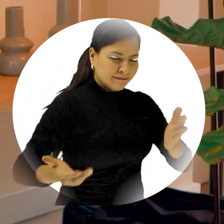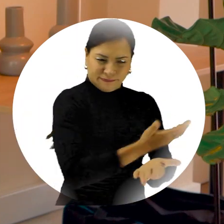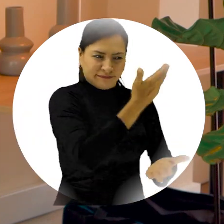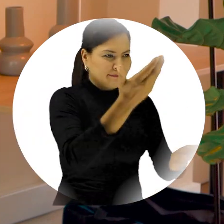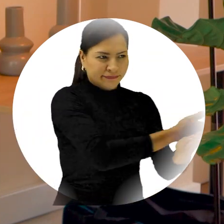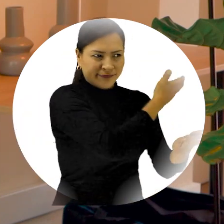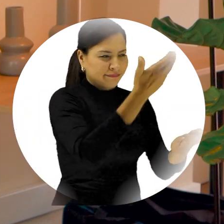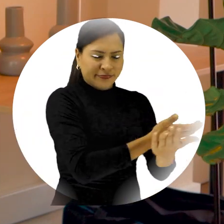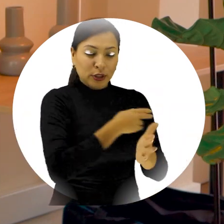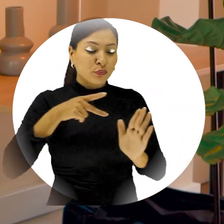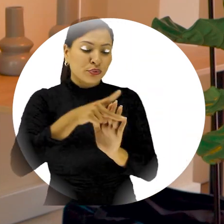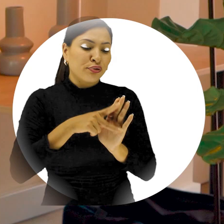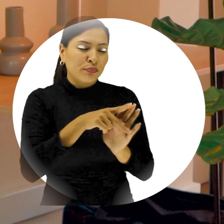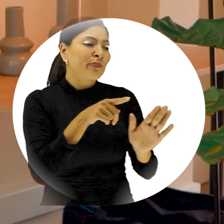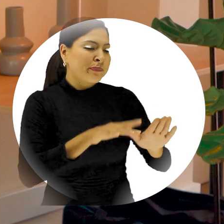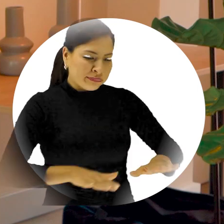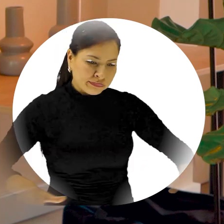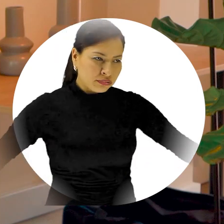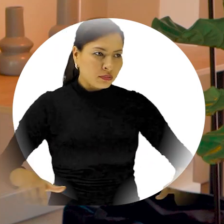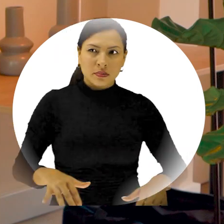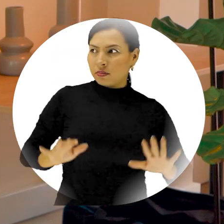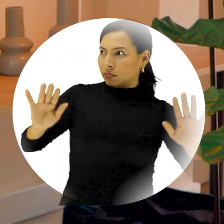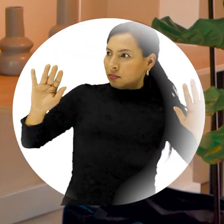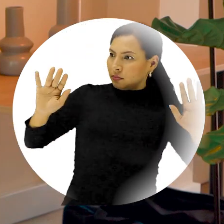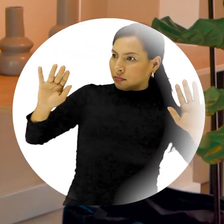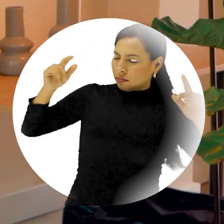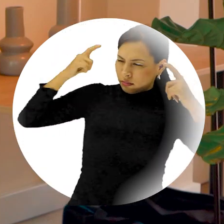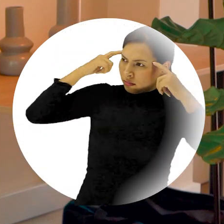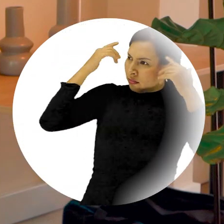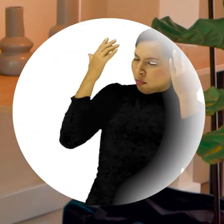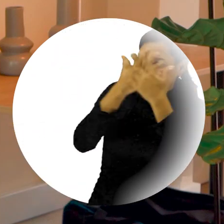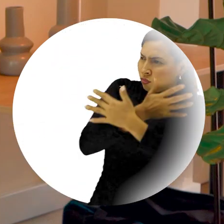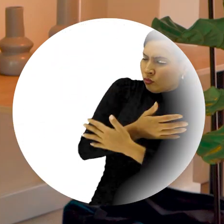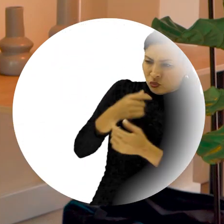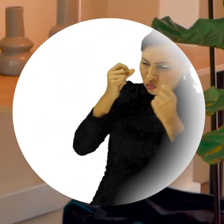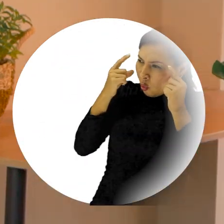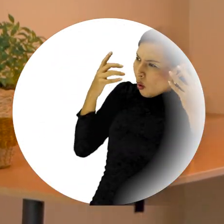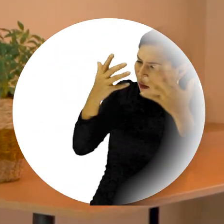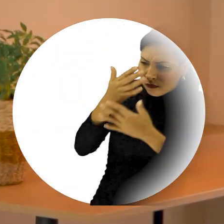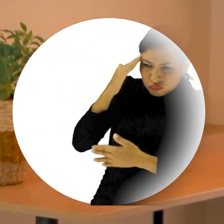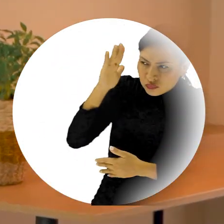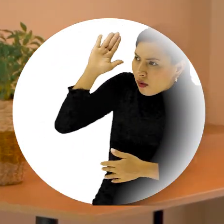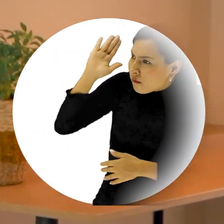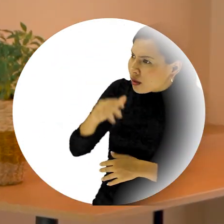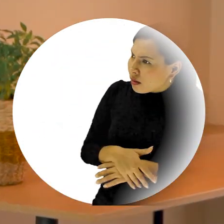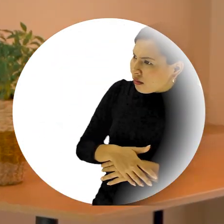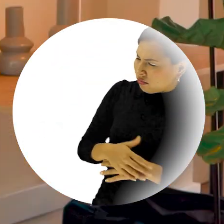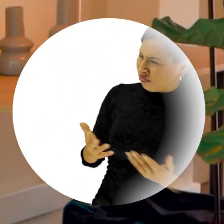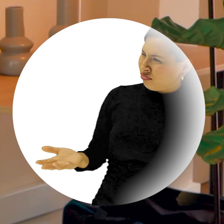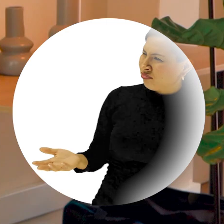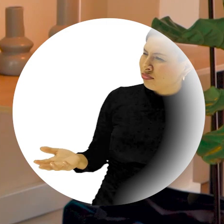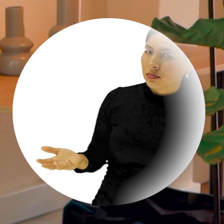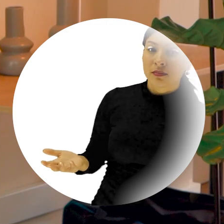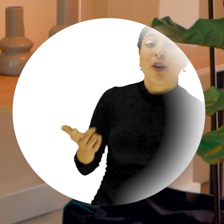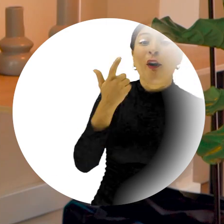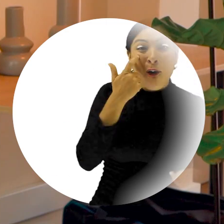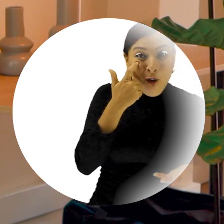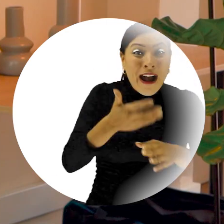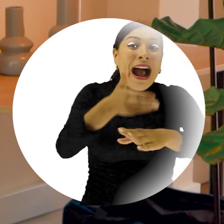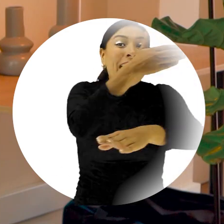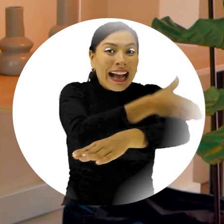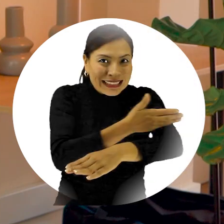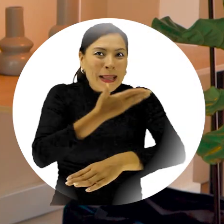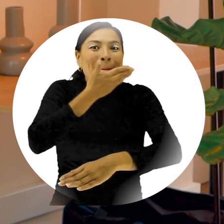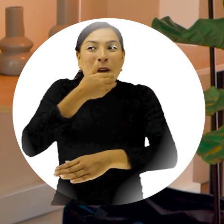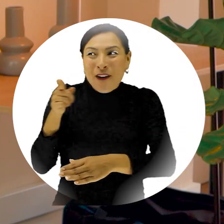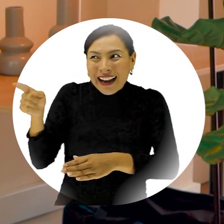el inmueble. Por el contrario, si pasa el metro por ahí, pero no le tumban la casa a uno, seguramente esta área se va a valorizar. Entonces hay que estar muy